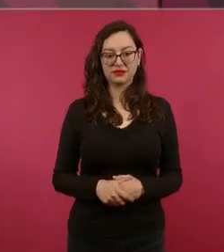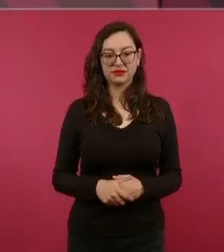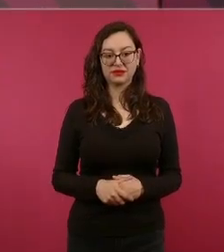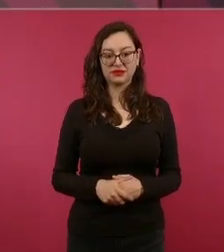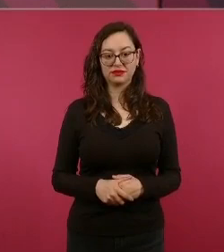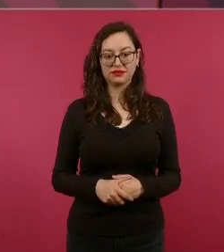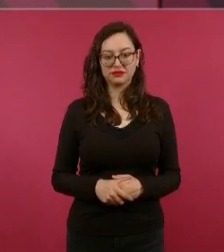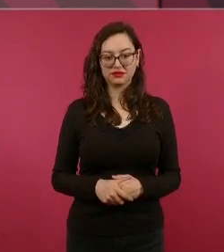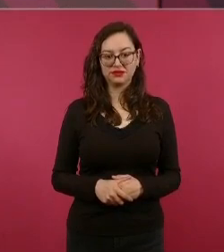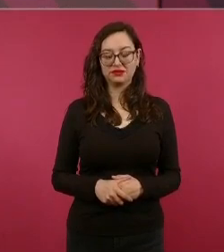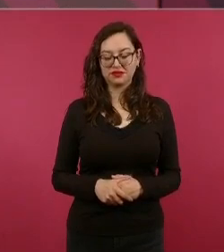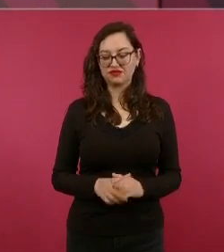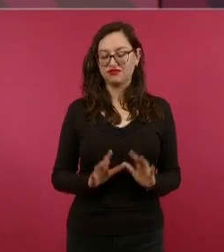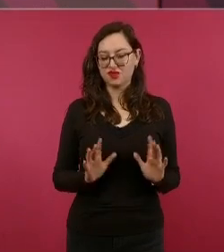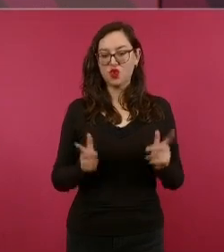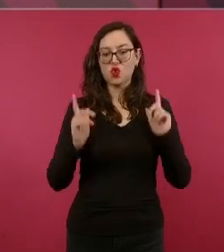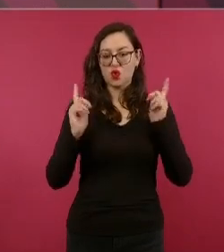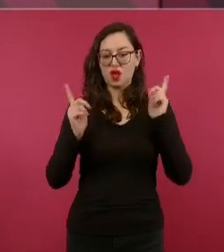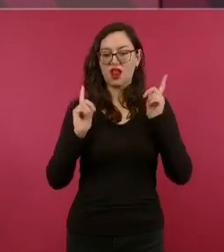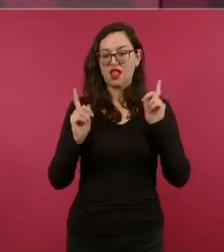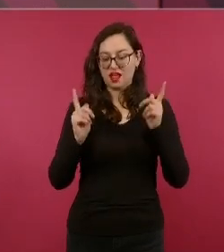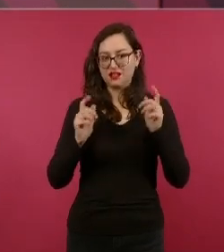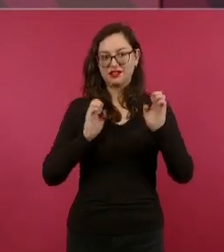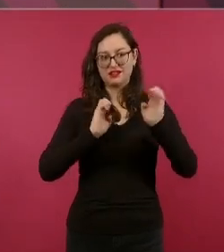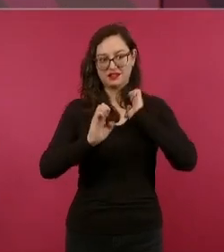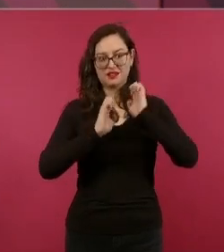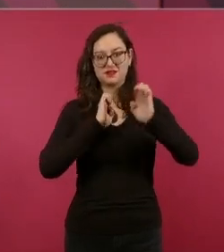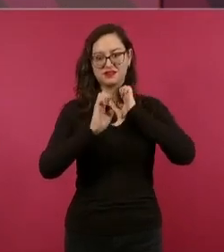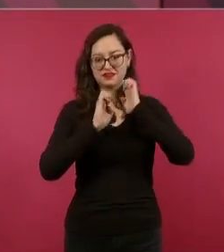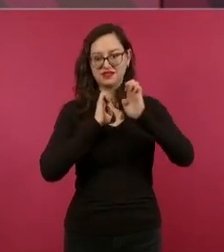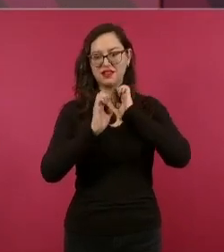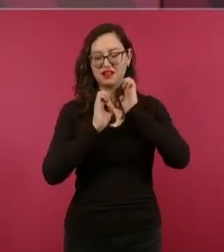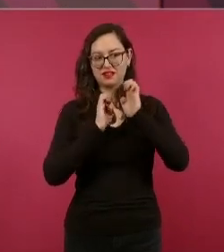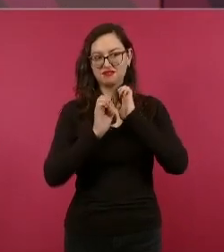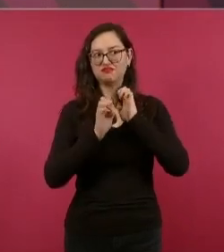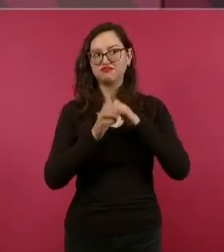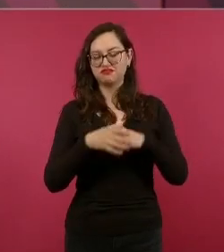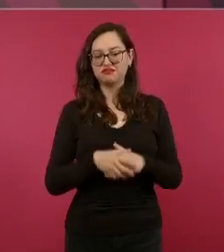A ver si lo entrevistan al director de la NASA